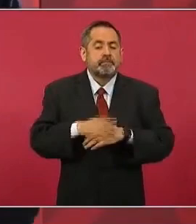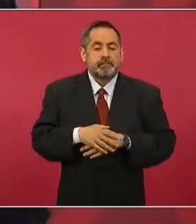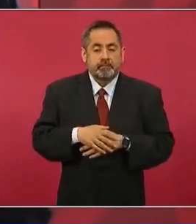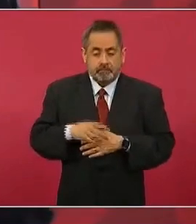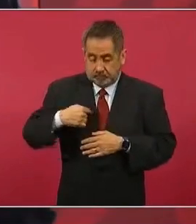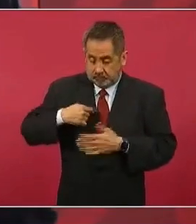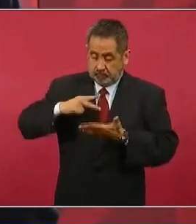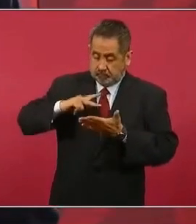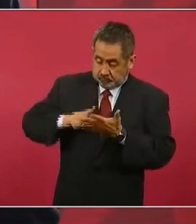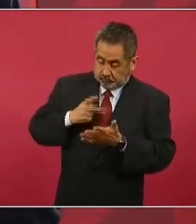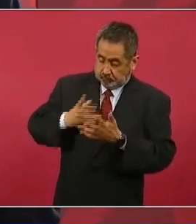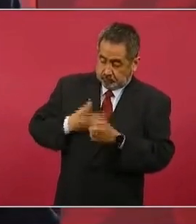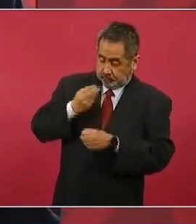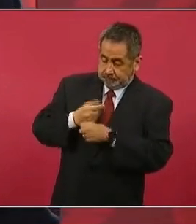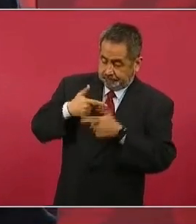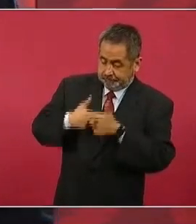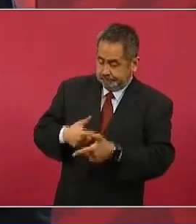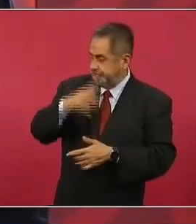reelegirse,